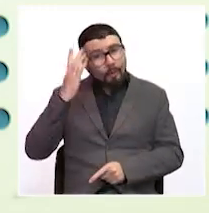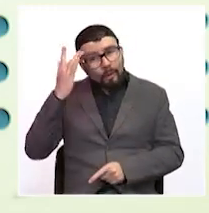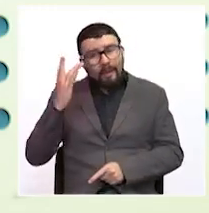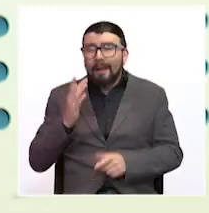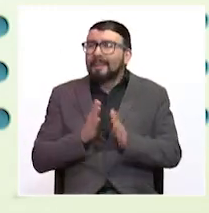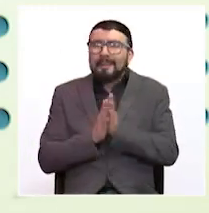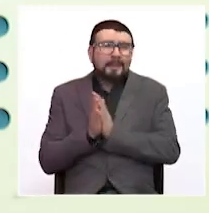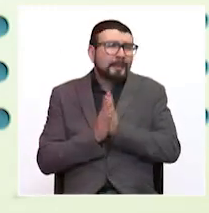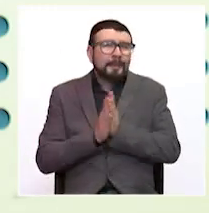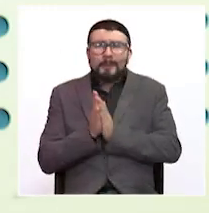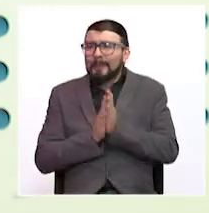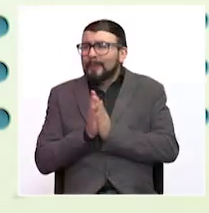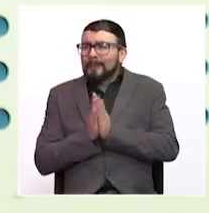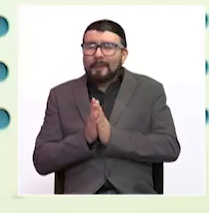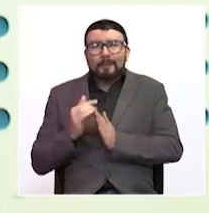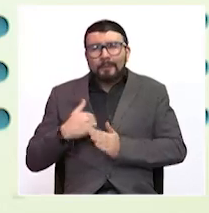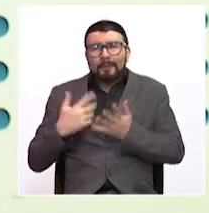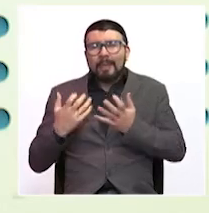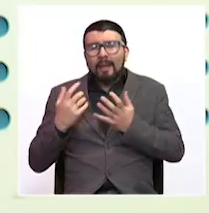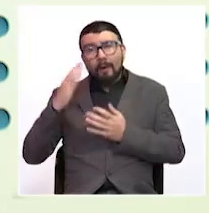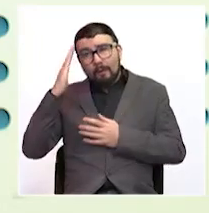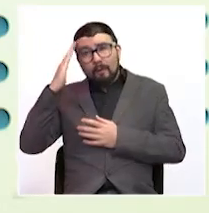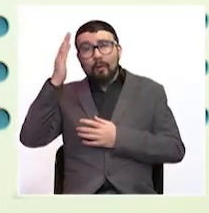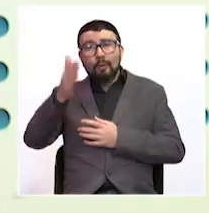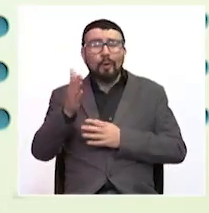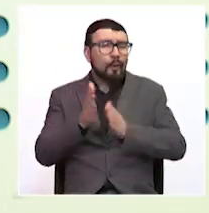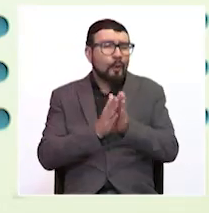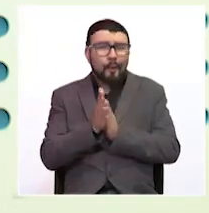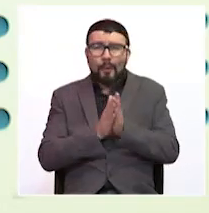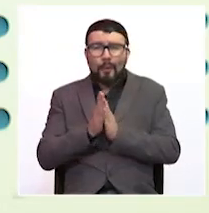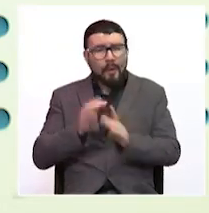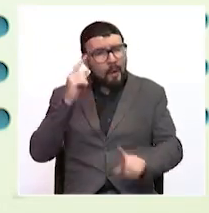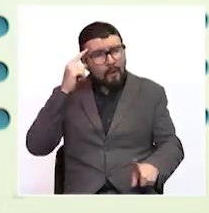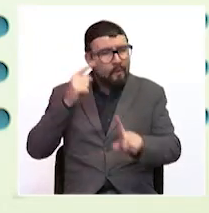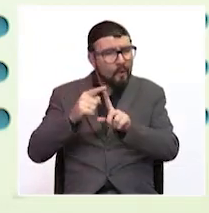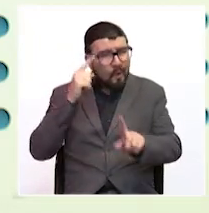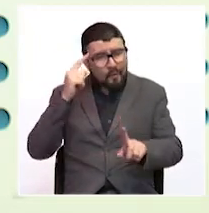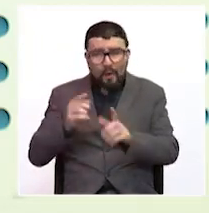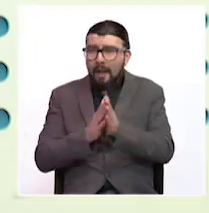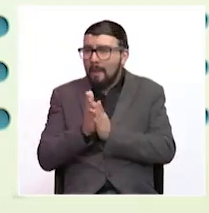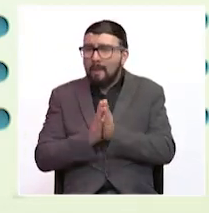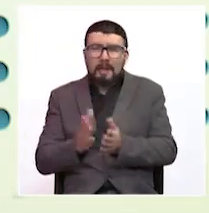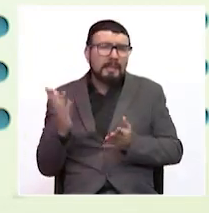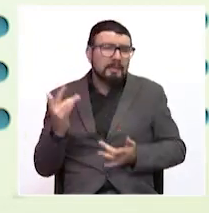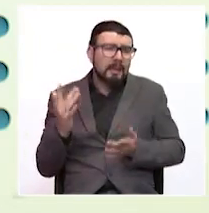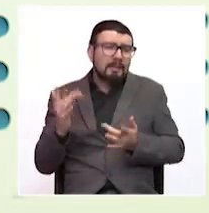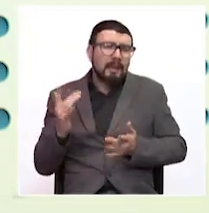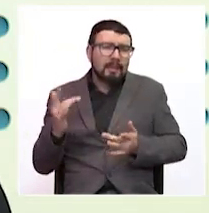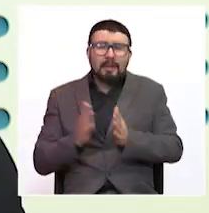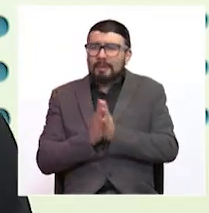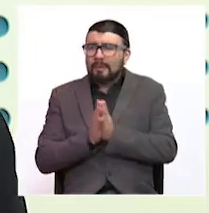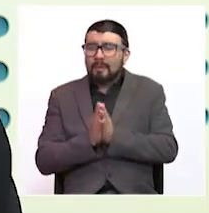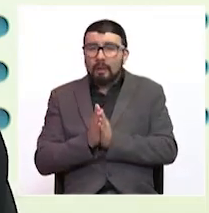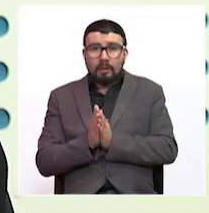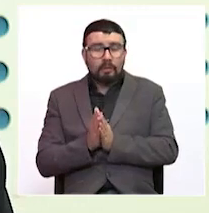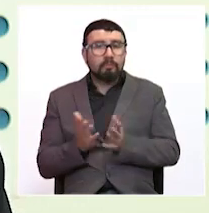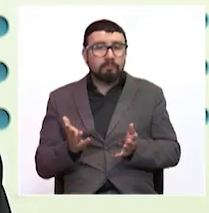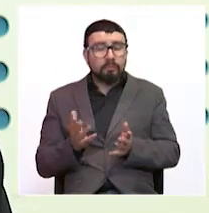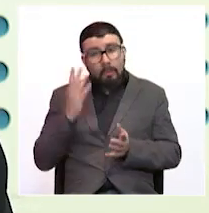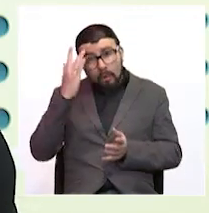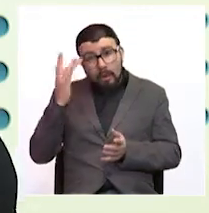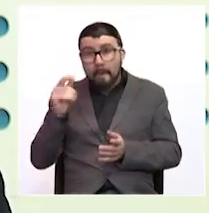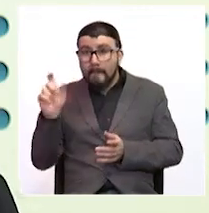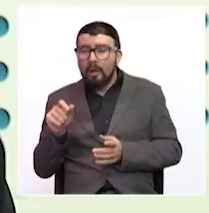persona se traza sobre el futuro porque porque cuando la persona tiene su mente puesta en el